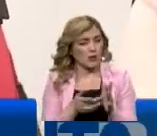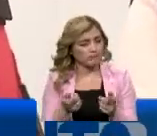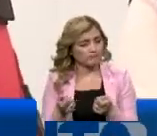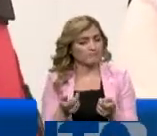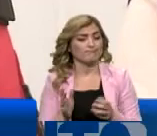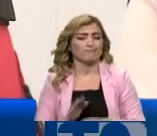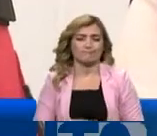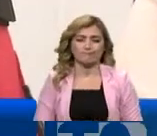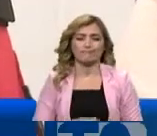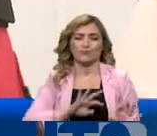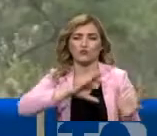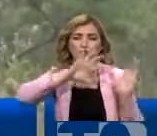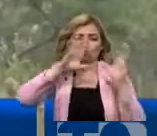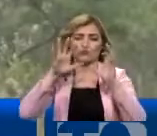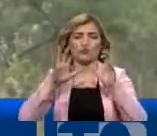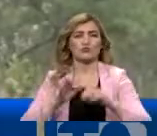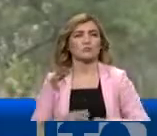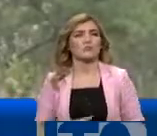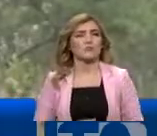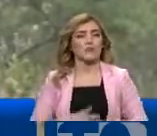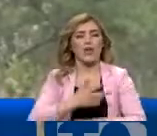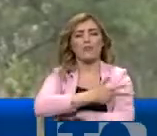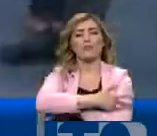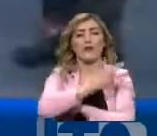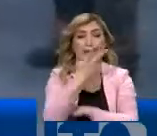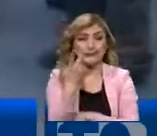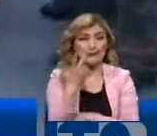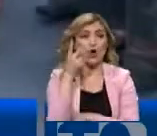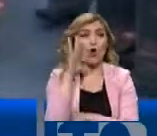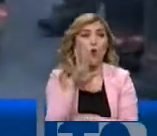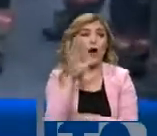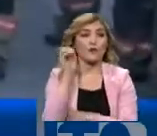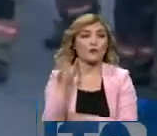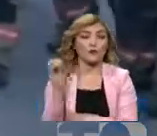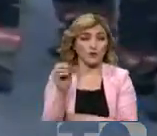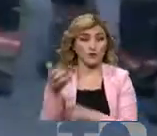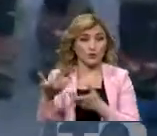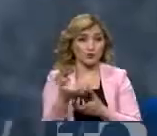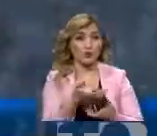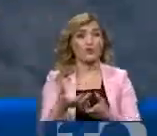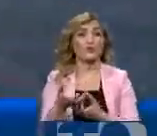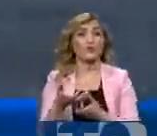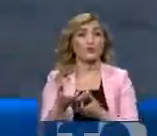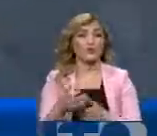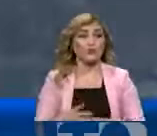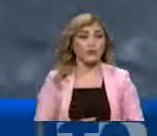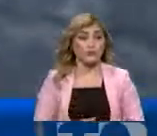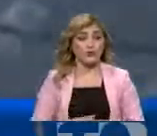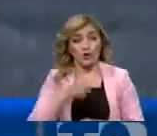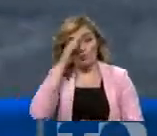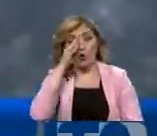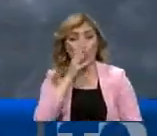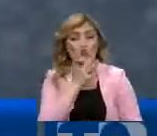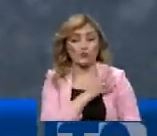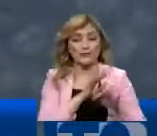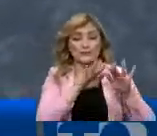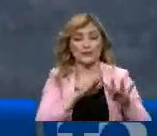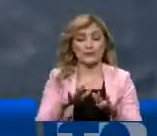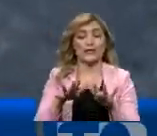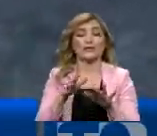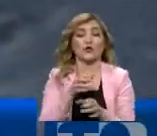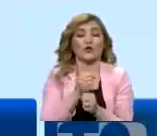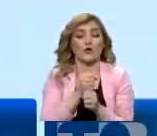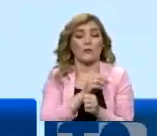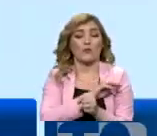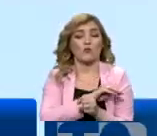presencia de humo tal vez considerable. Durante 3 días, alrededor de 400 miembros de los bomberos, de las Fuerzas Armadas, la Secretaría de